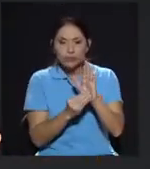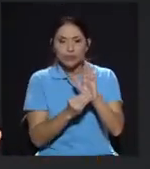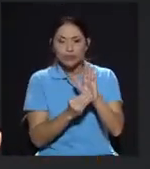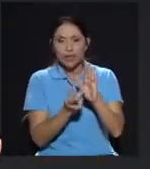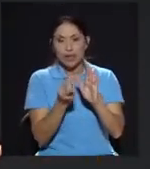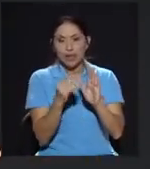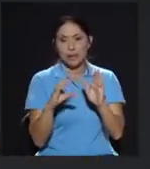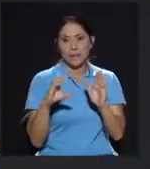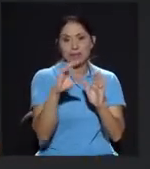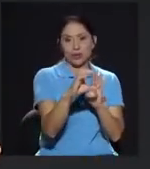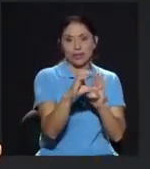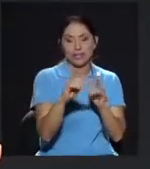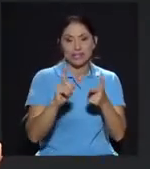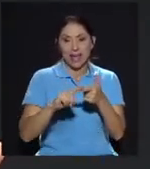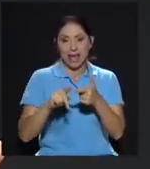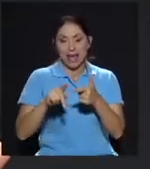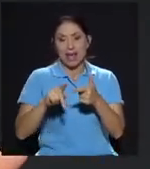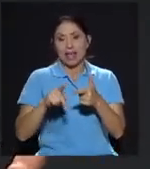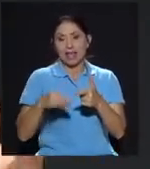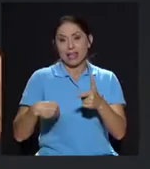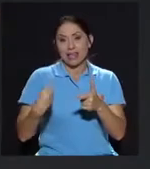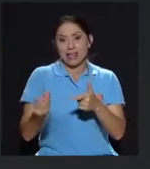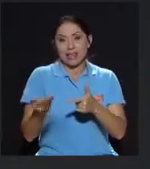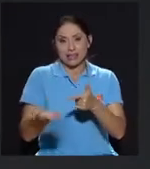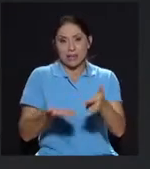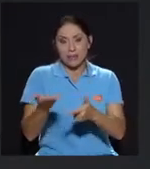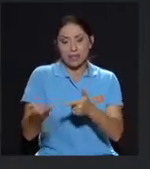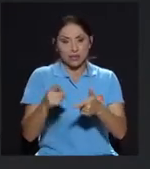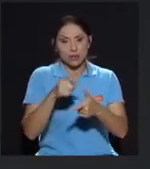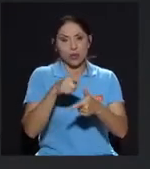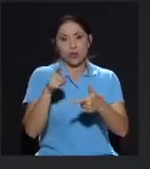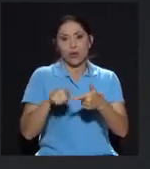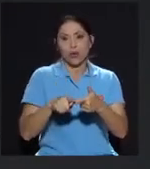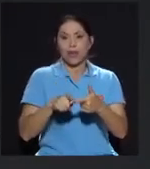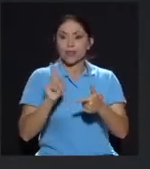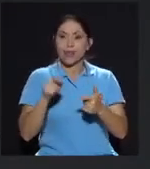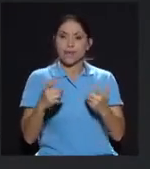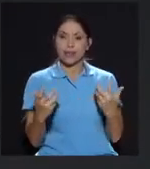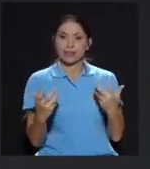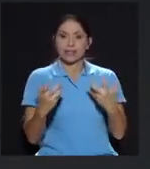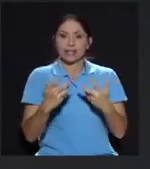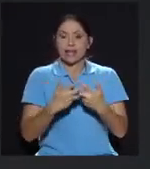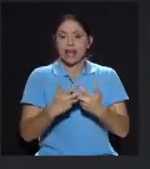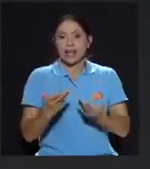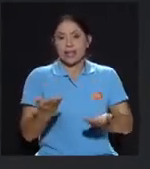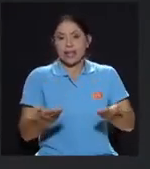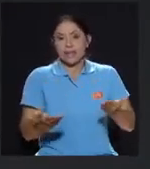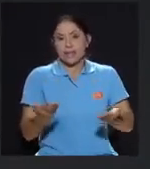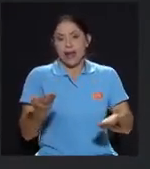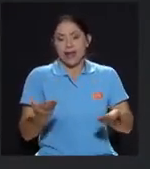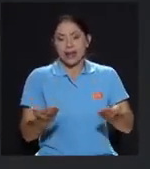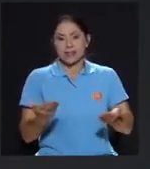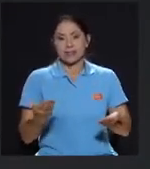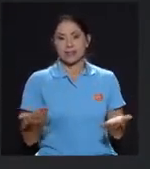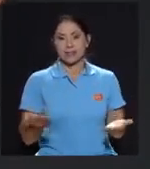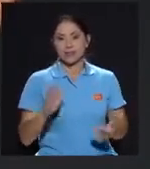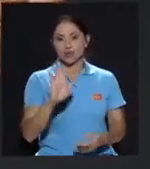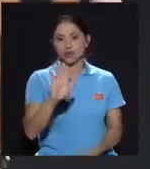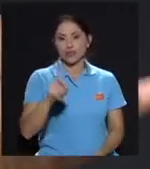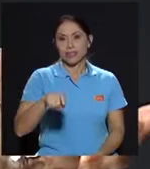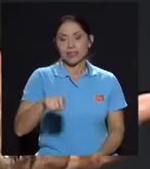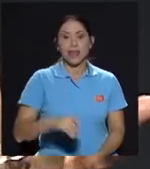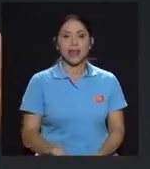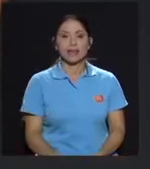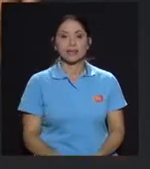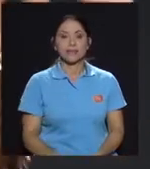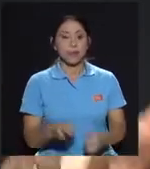como quien provee el servicio de la inversión de tal manera de que estén digamos equilibradas sus necesidades por